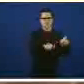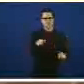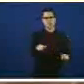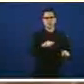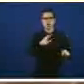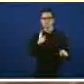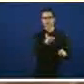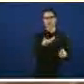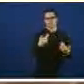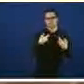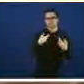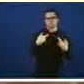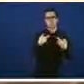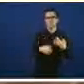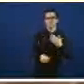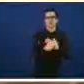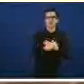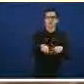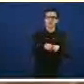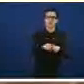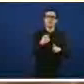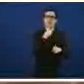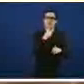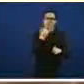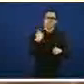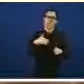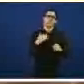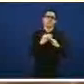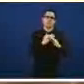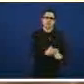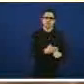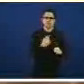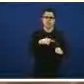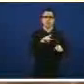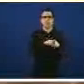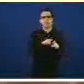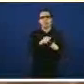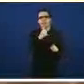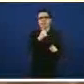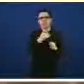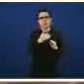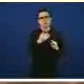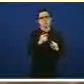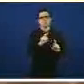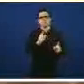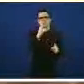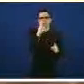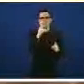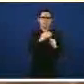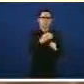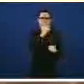afectadas por esta fraude A solución non virá pola paciencia dos afectados O que ten que haber é vontade